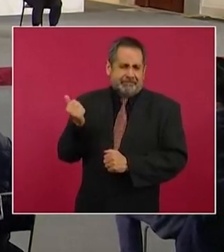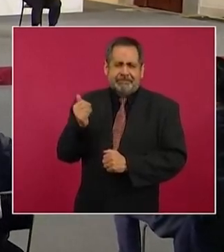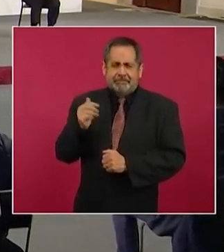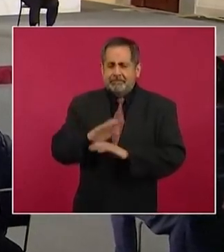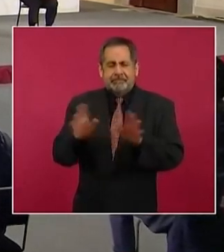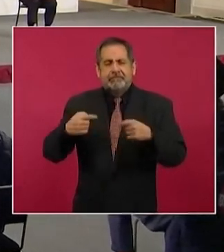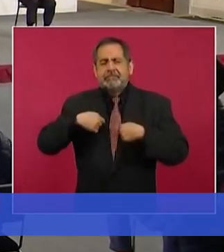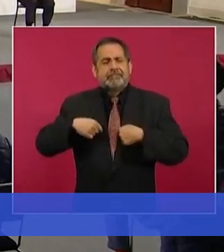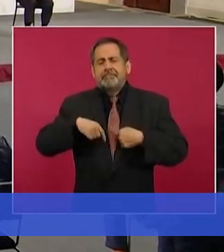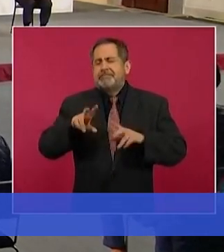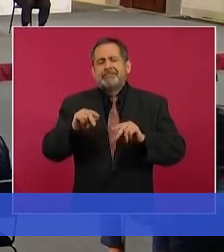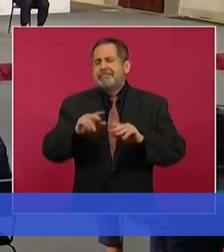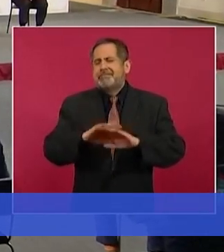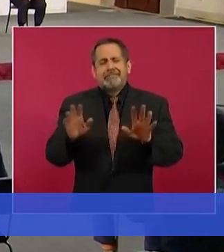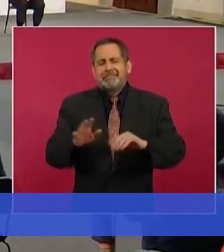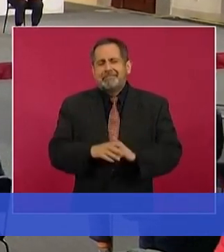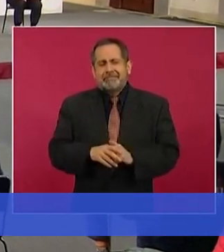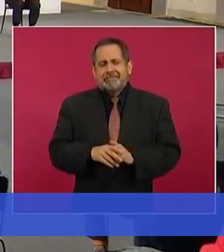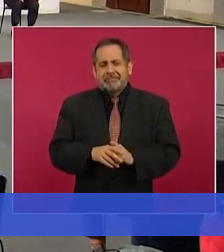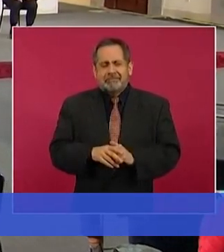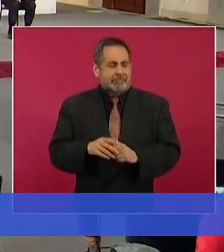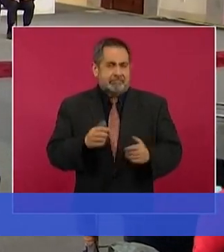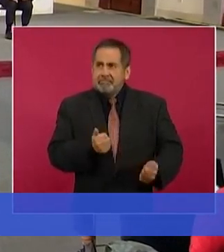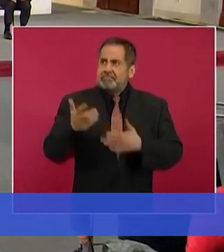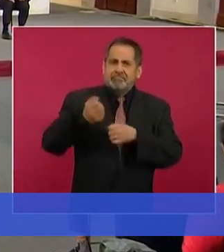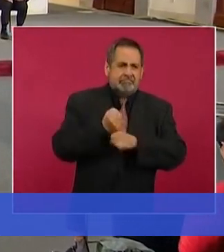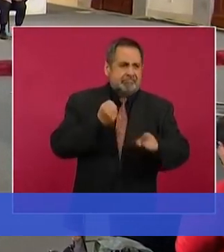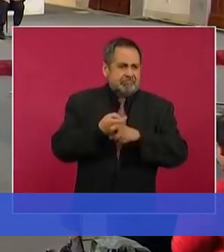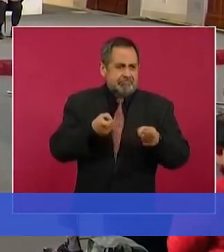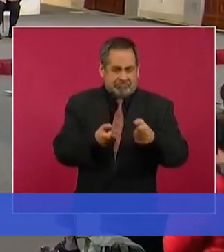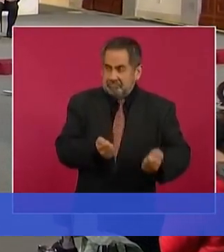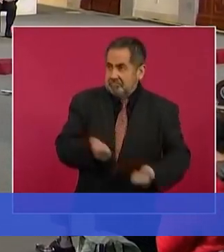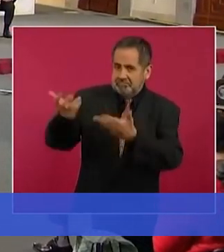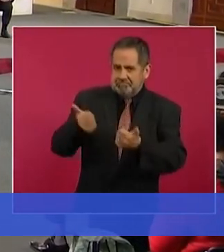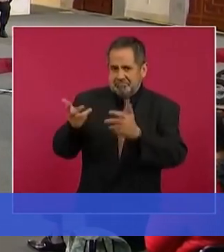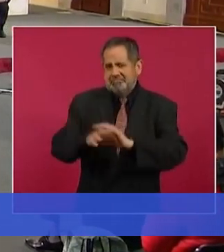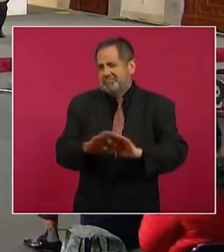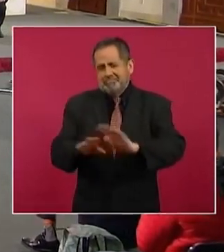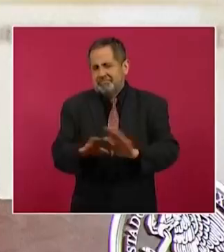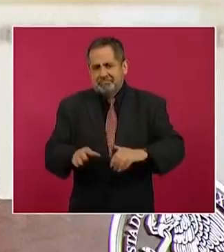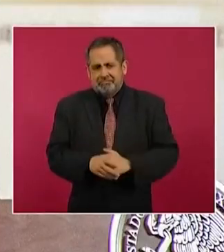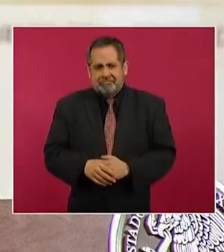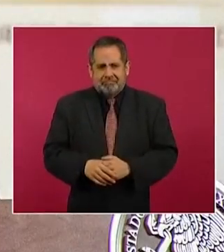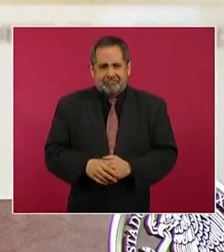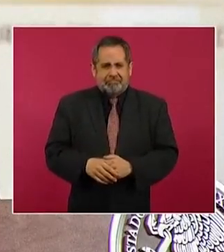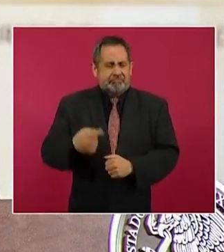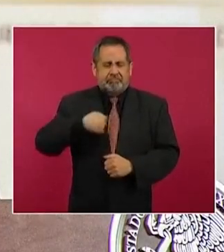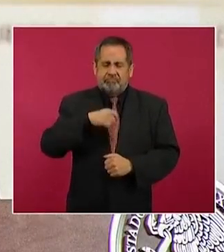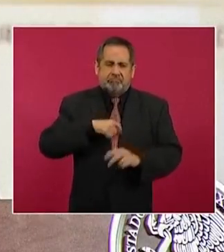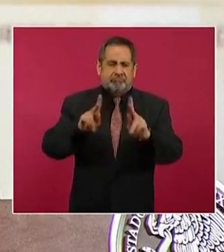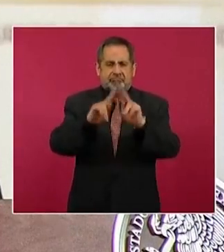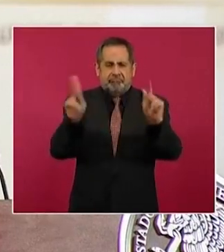nosotros no mandamos armas a ningún lado nosotros somos